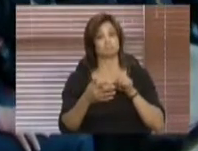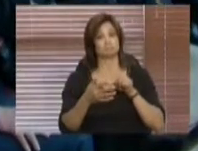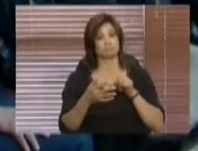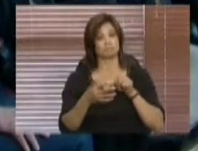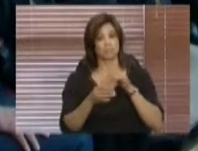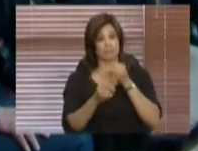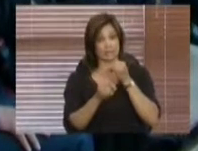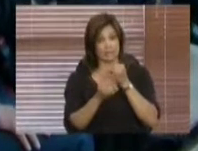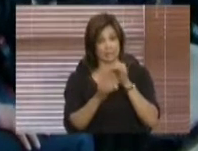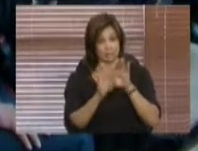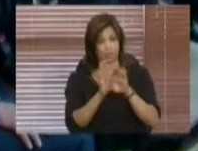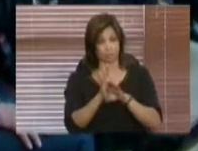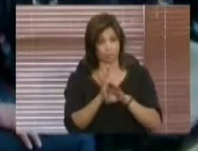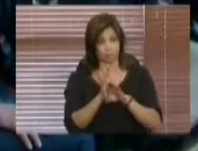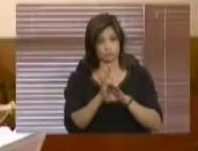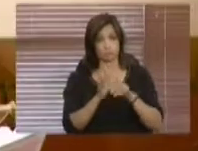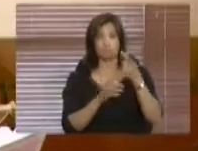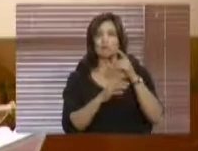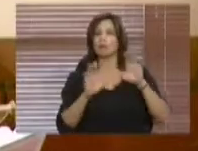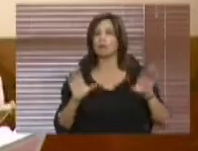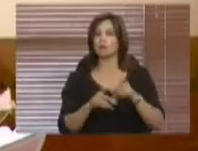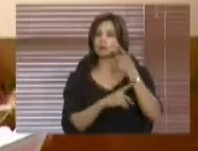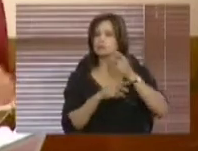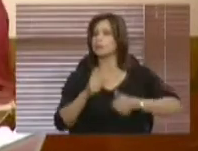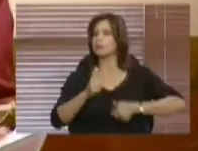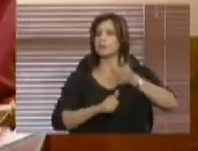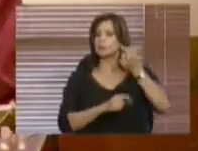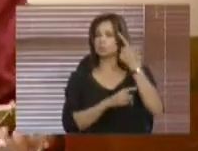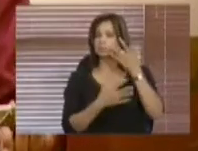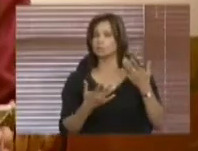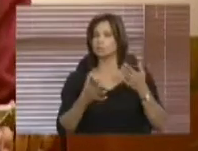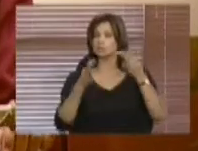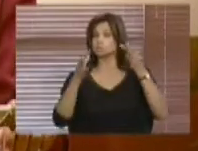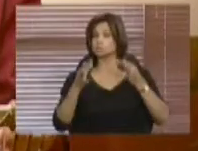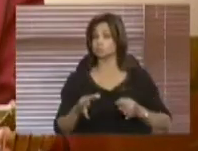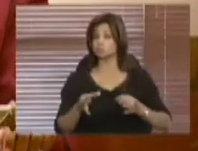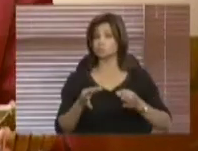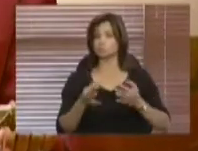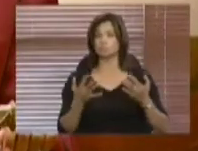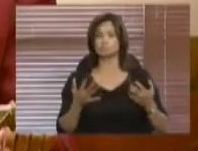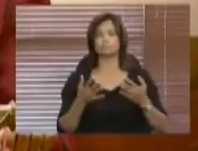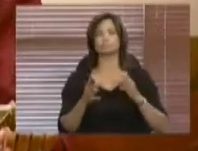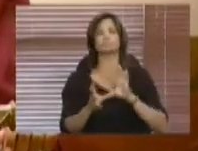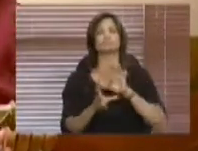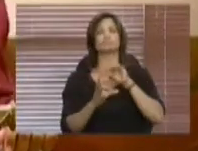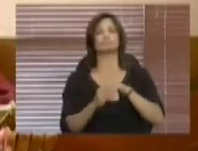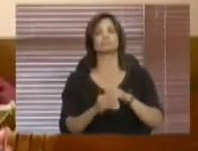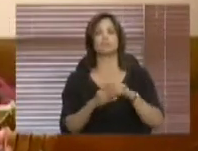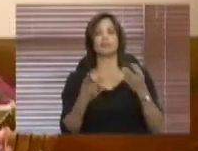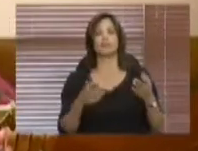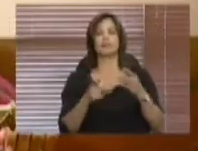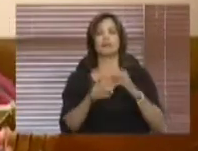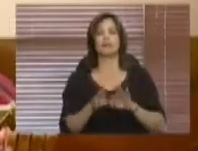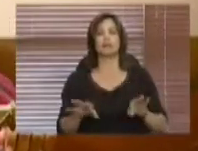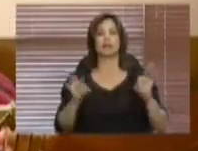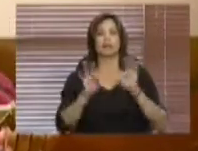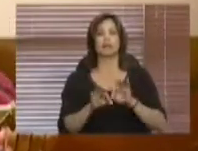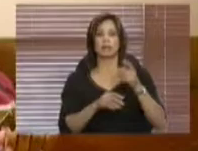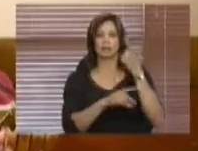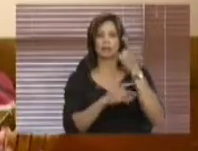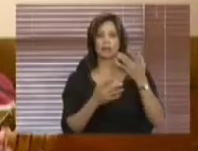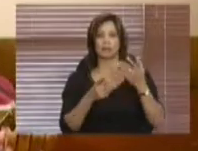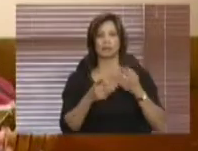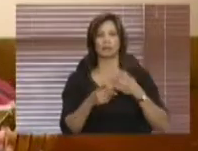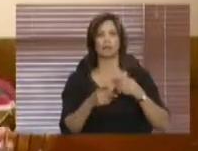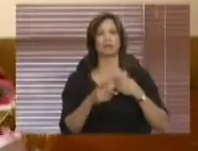jurisdicción constitucional hace que la mayoría de sus decisiones incorporen un plus de importancia